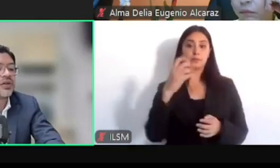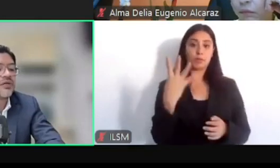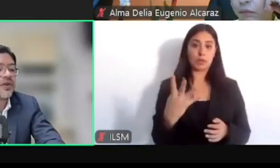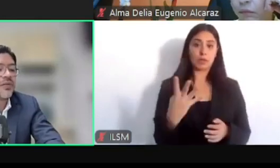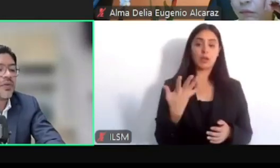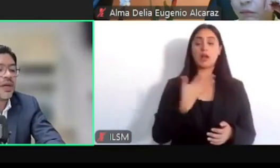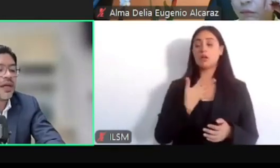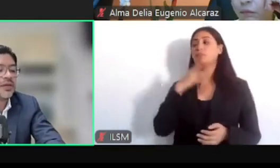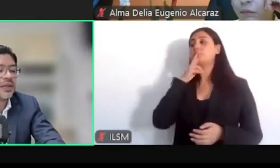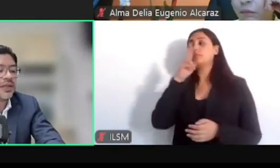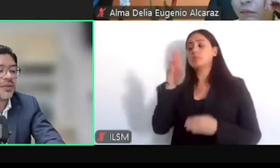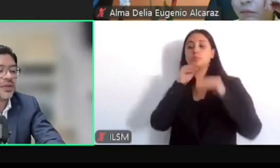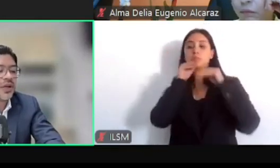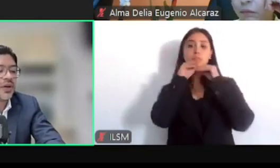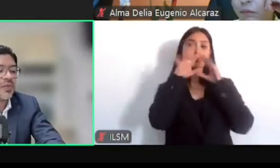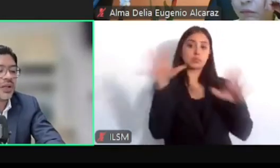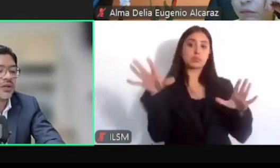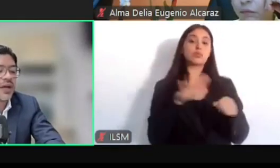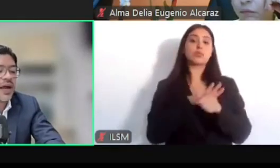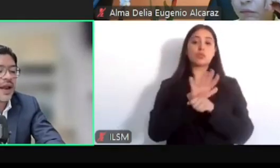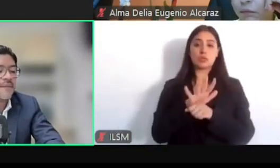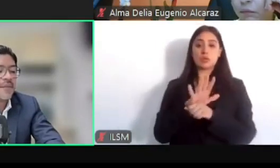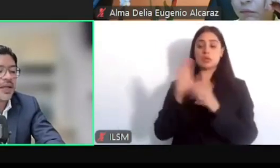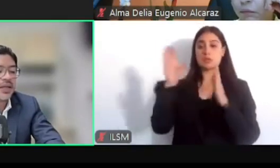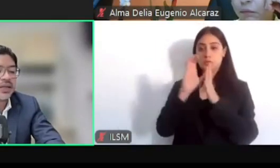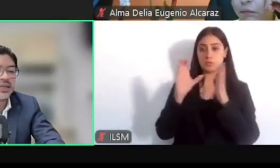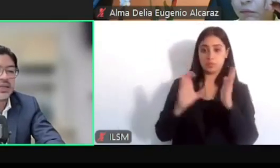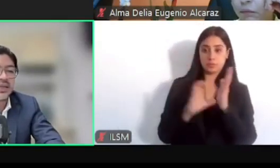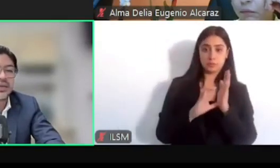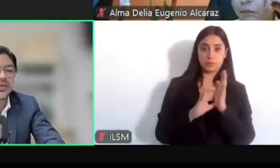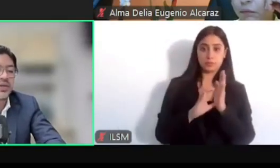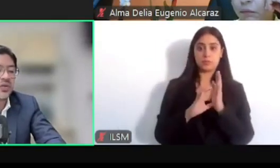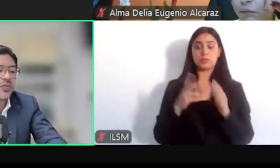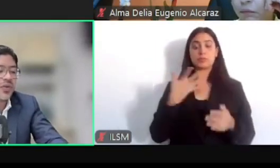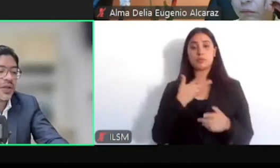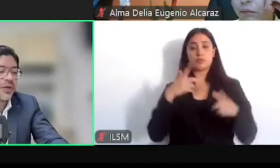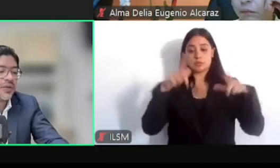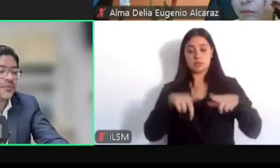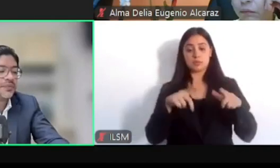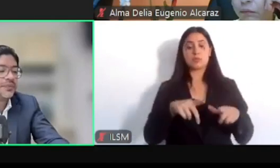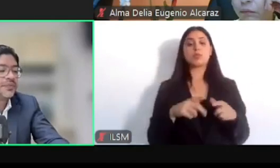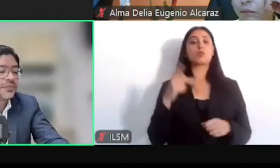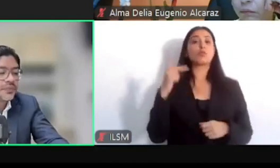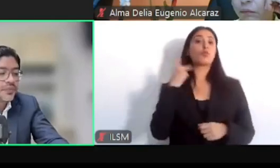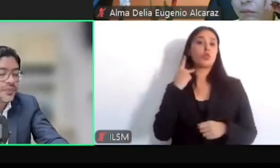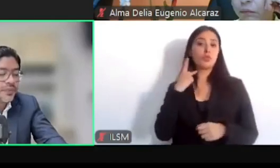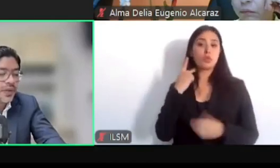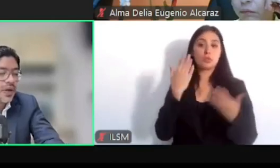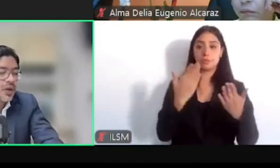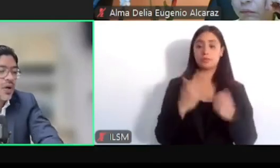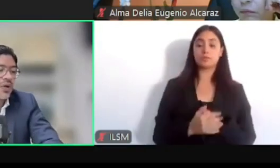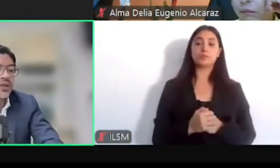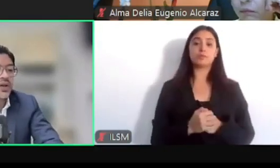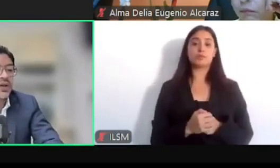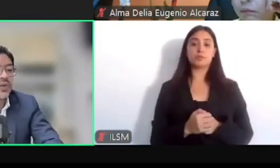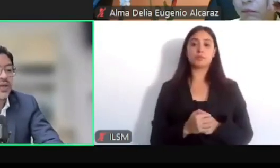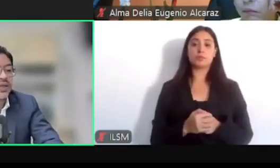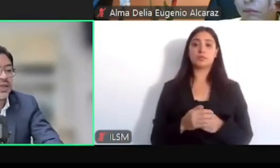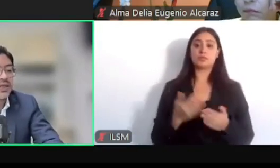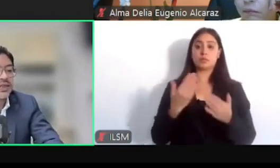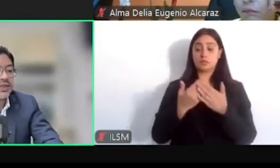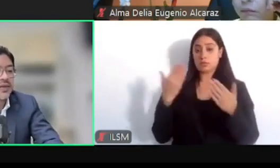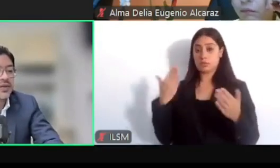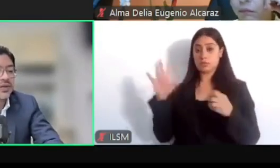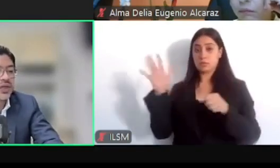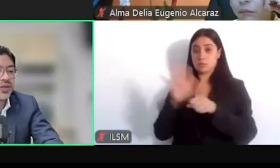resultados que fueron publicados en términos de la convocatoria en la página del citado Instituto Político lo anterior porque en el